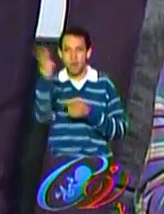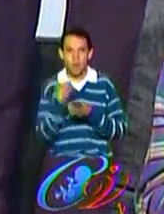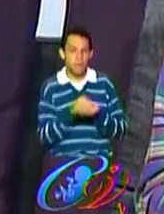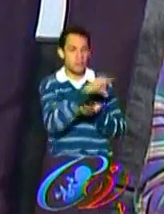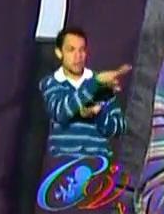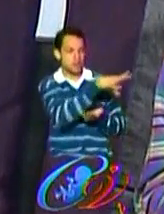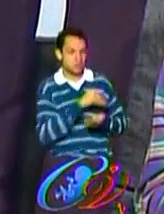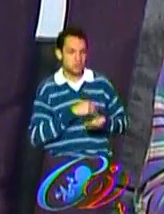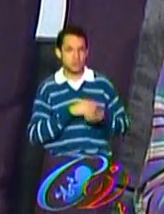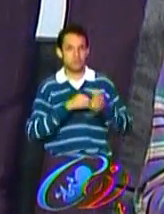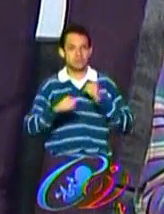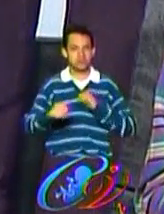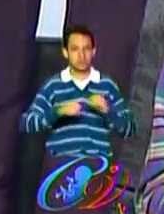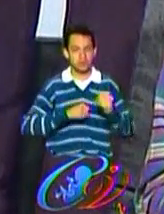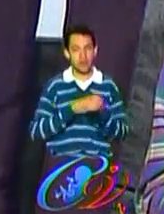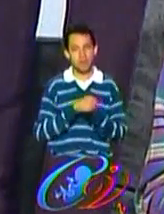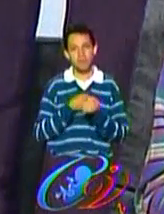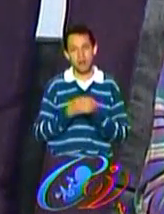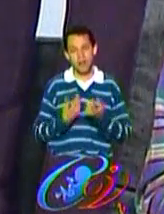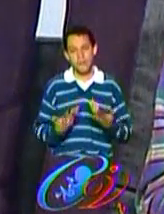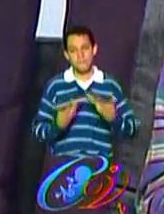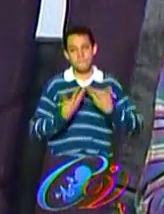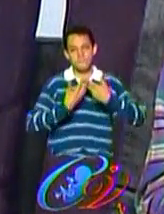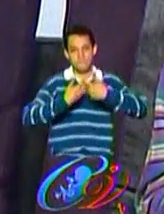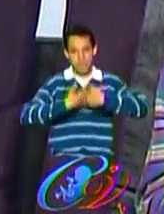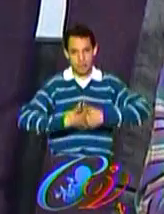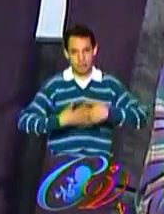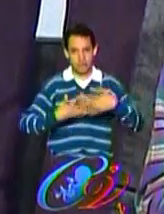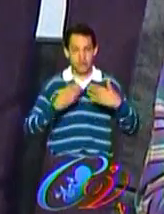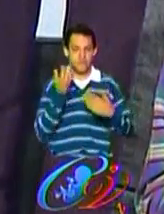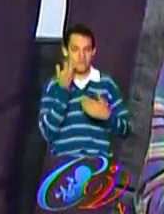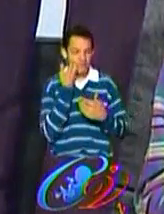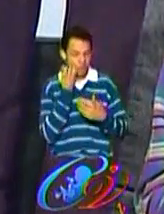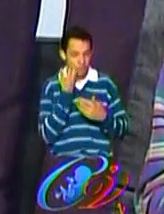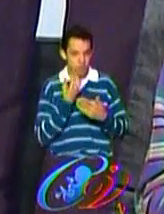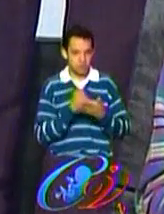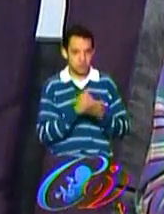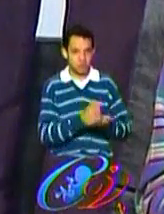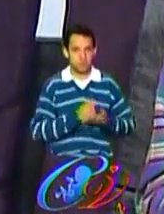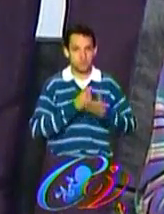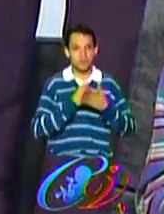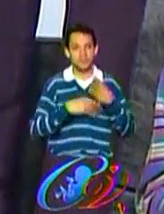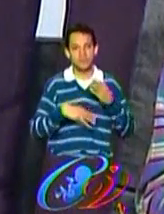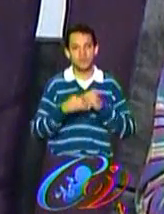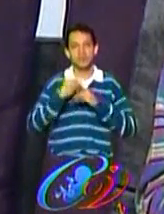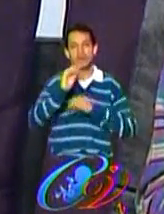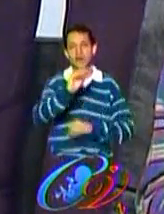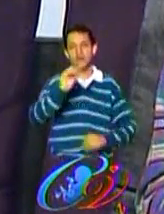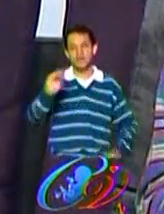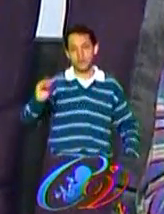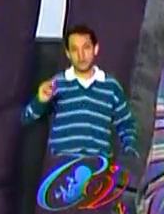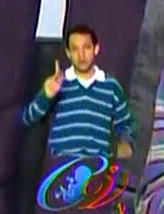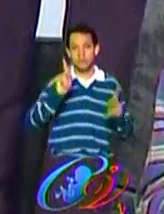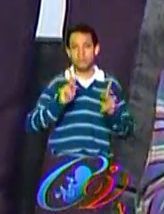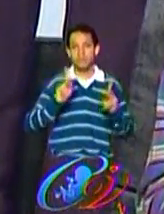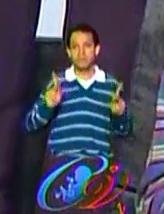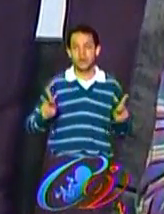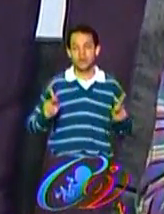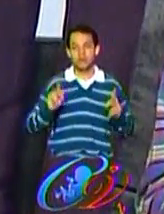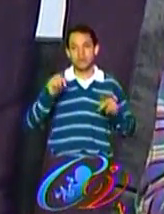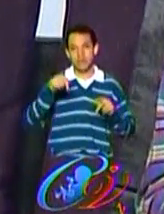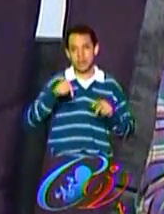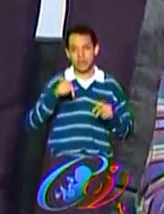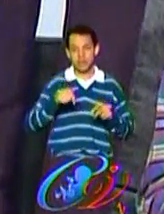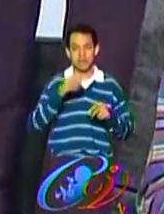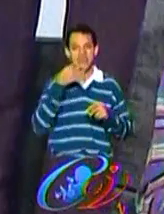que son complementos importantes en el proceso de la enfermedad. Quiero hacerles una invitación a todas estas personas del eje cafetero. Se va a